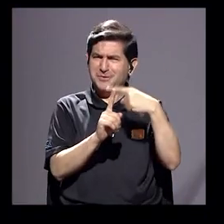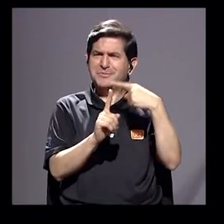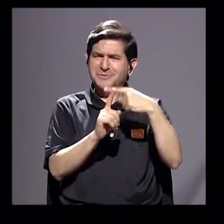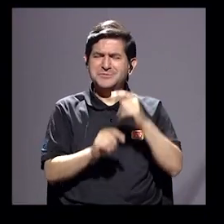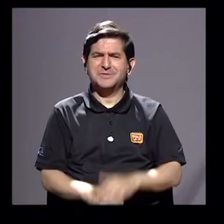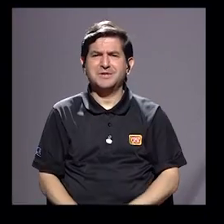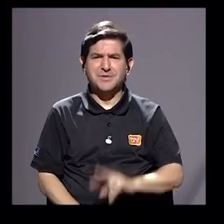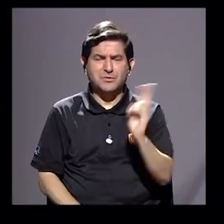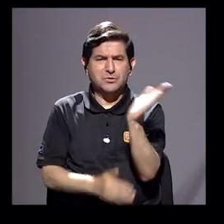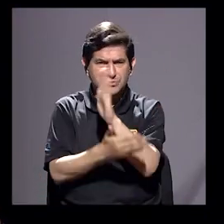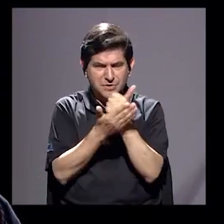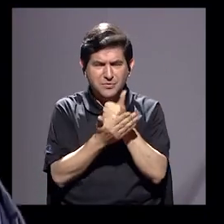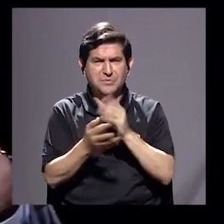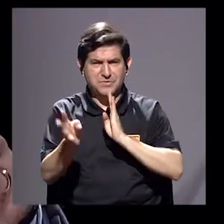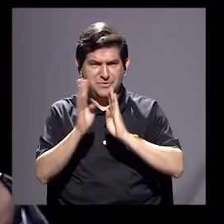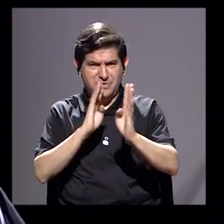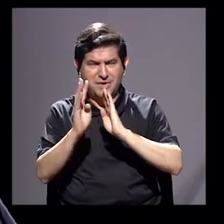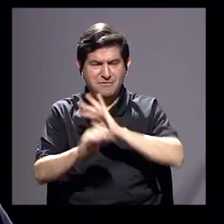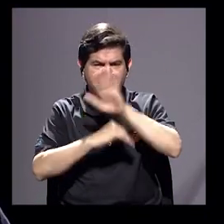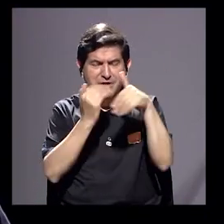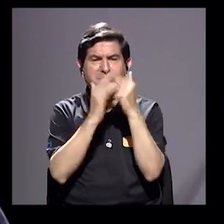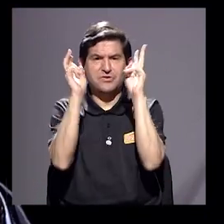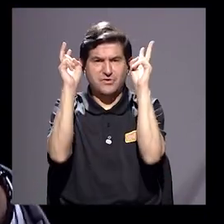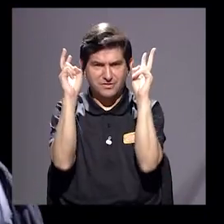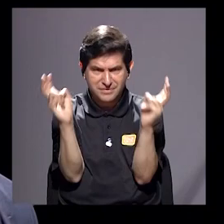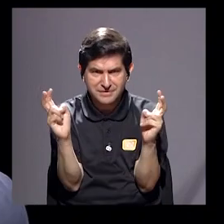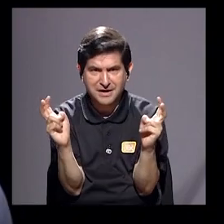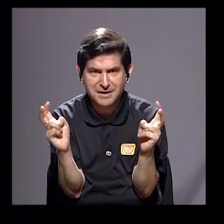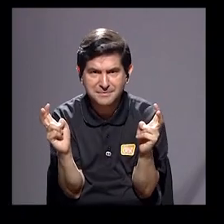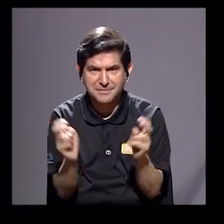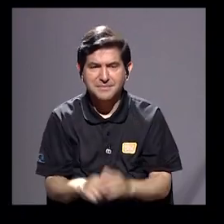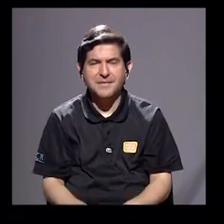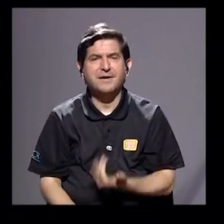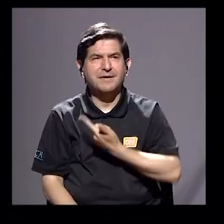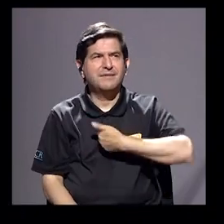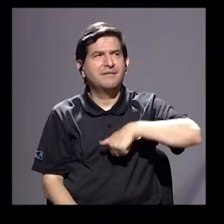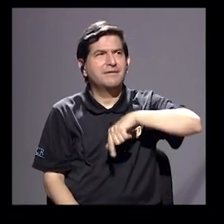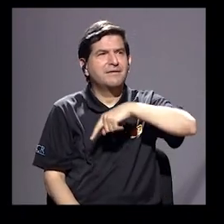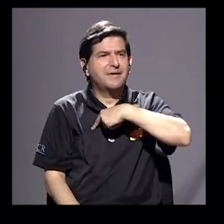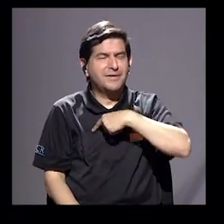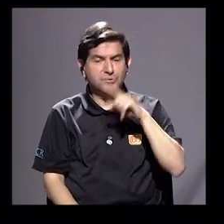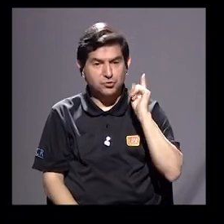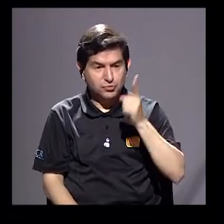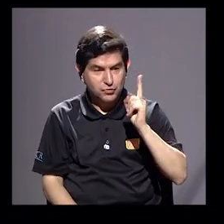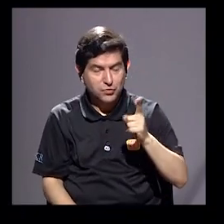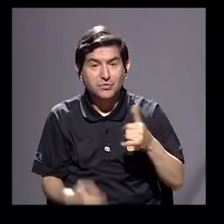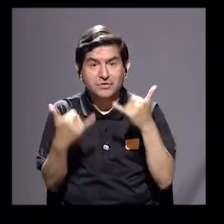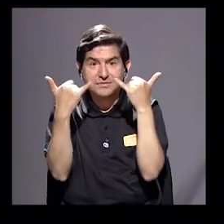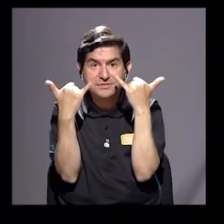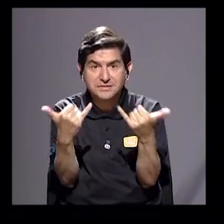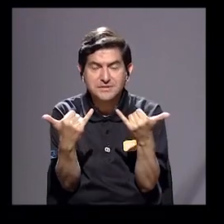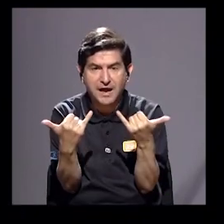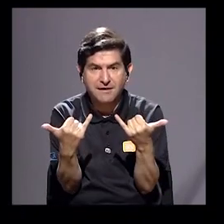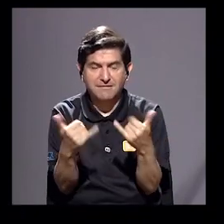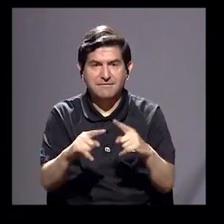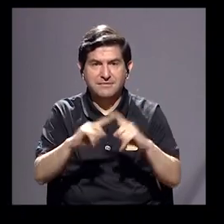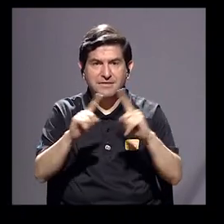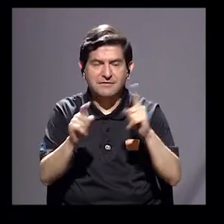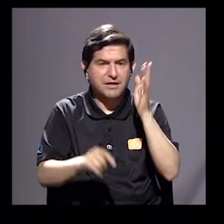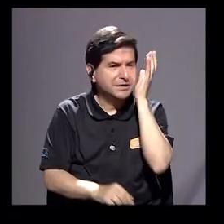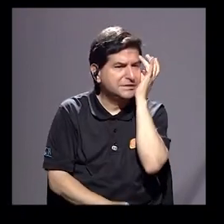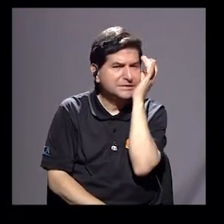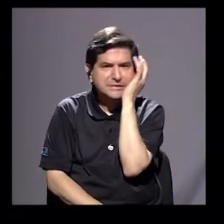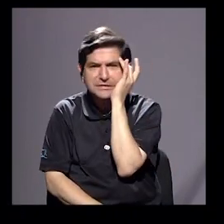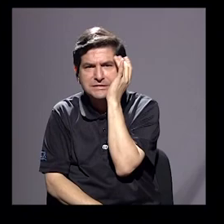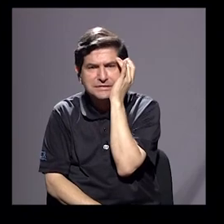vamos en el segundo bloque a abordar un poco todo el tema que nos advierte desde ahora una serie de preocupaciones